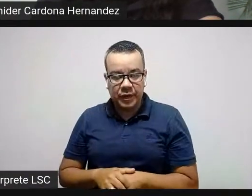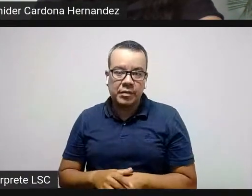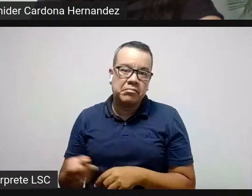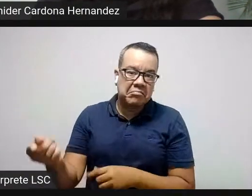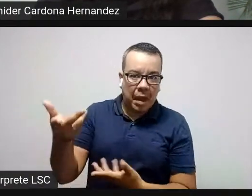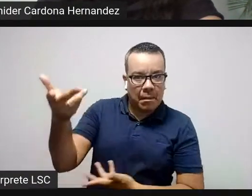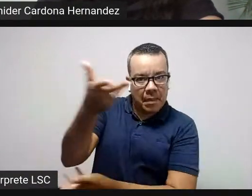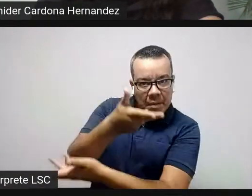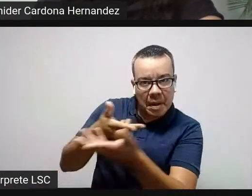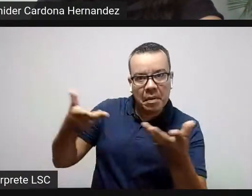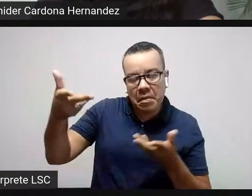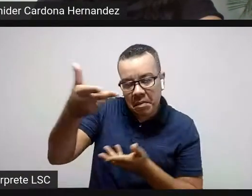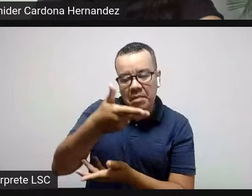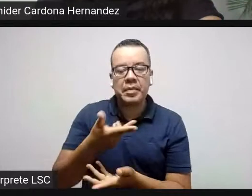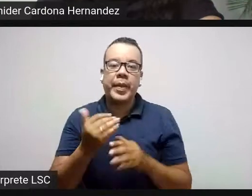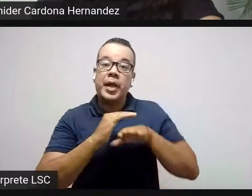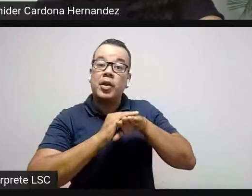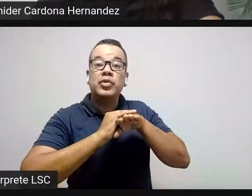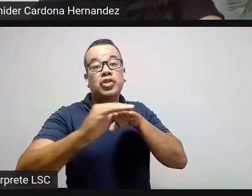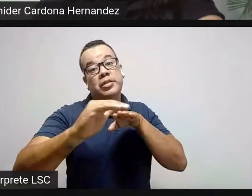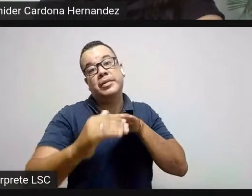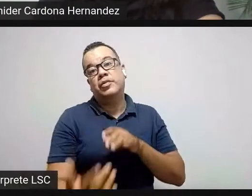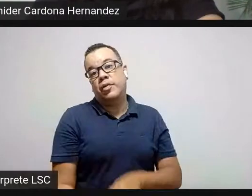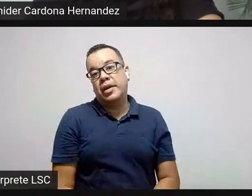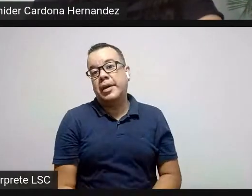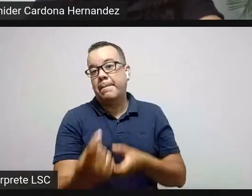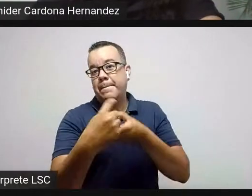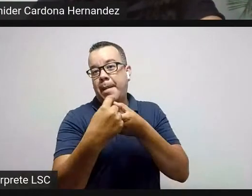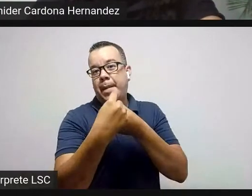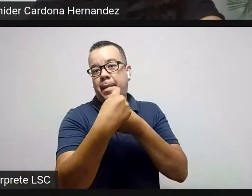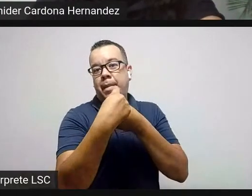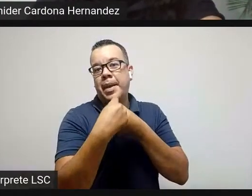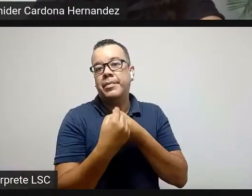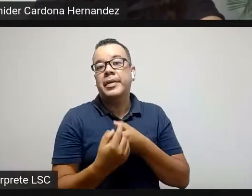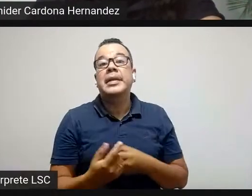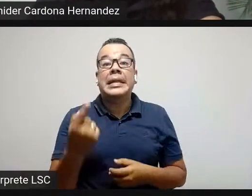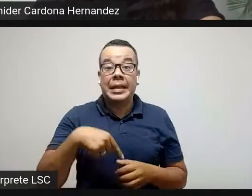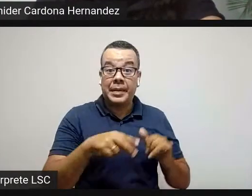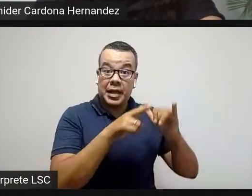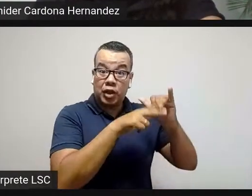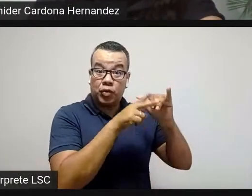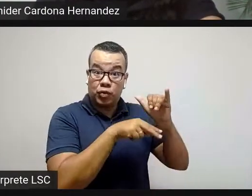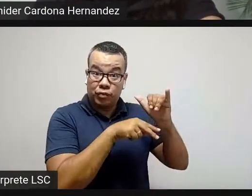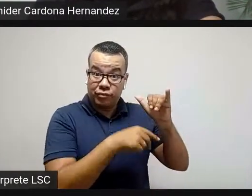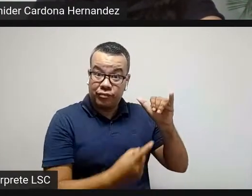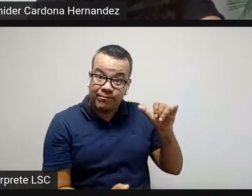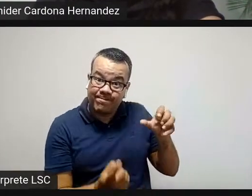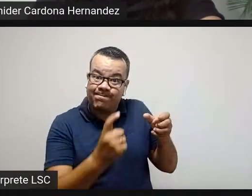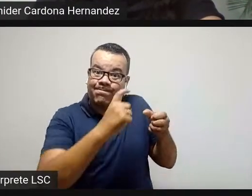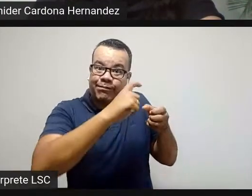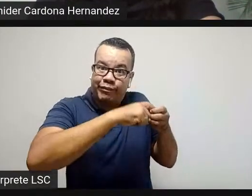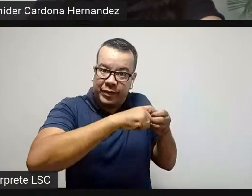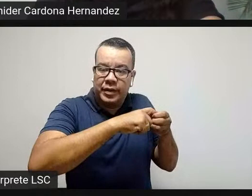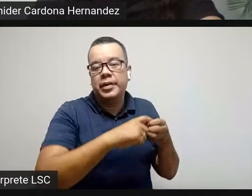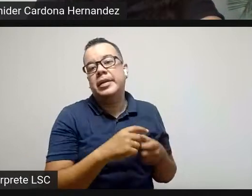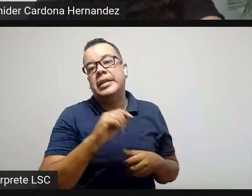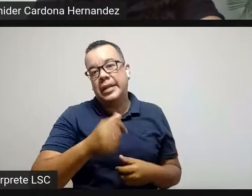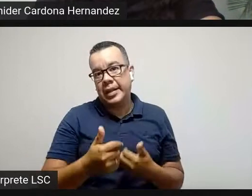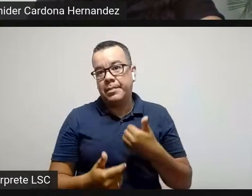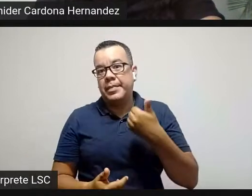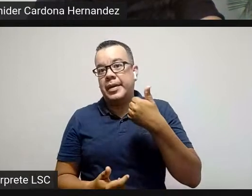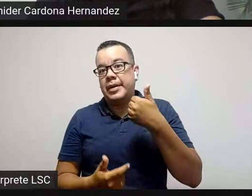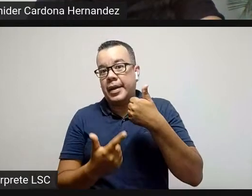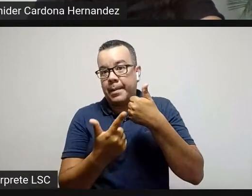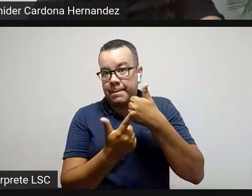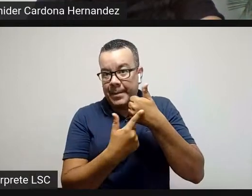invito a que se conecten, suscríbanse en el canal de YouTube. Toda nuestra programación va por allí. Y bueno, quiero saludar